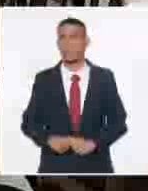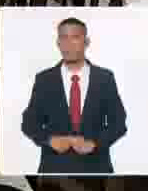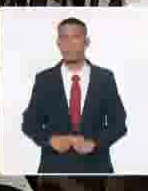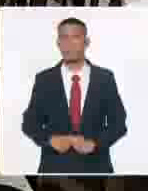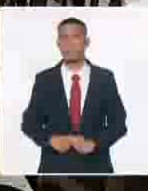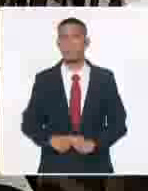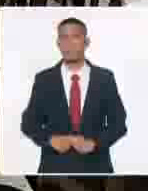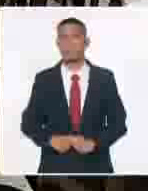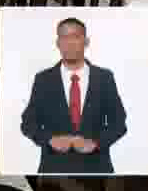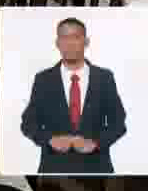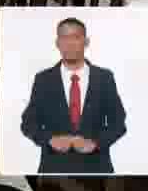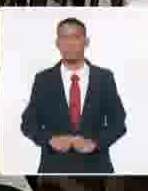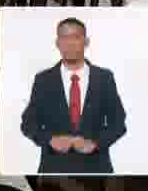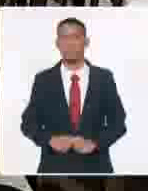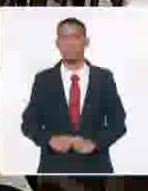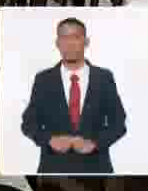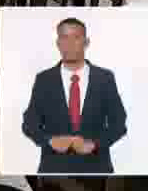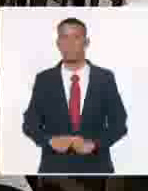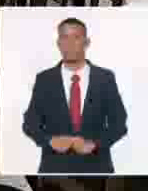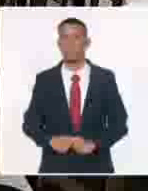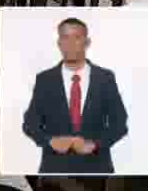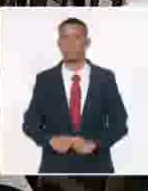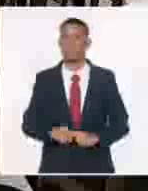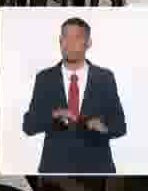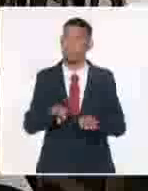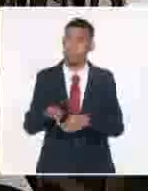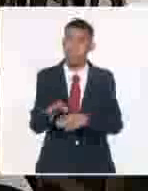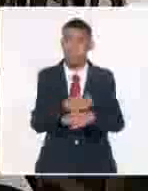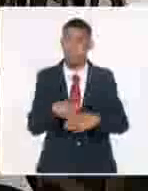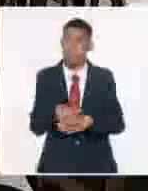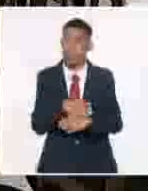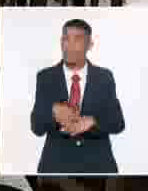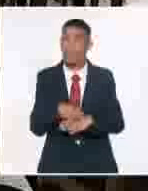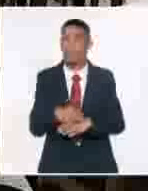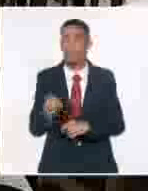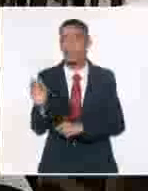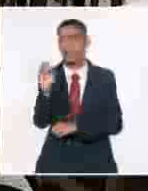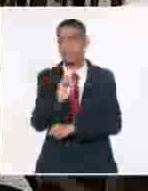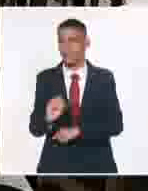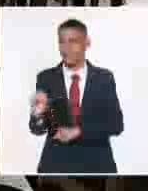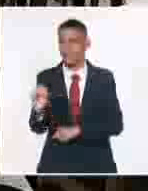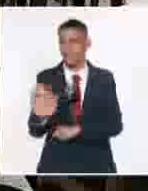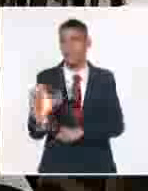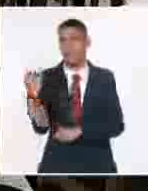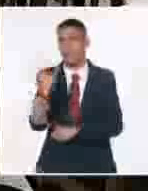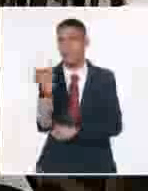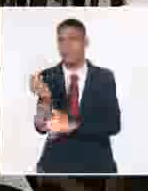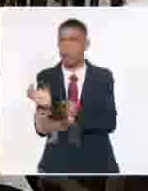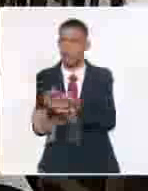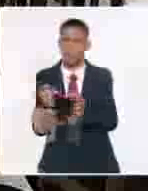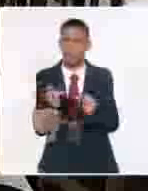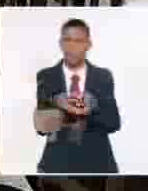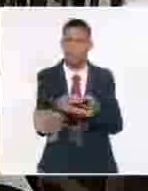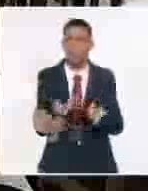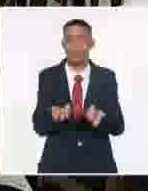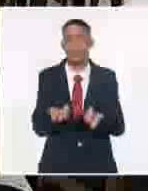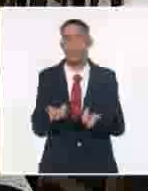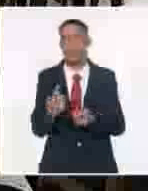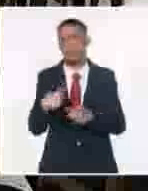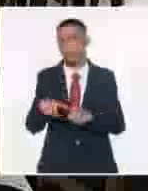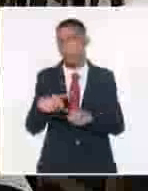Llama a los diferentes mecanismos de concertación política e integración